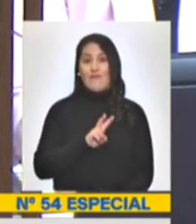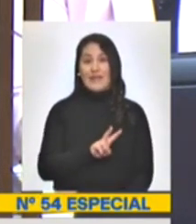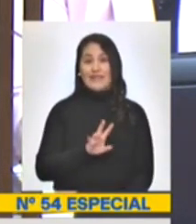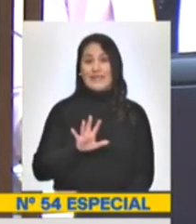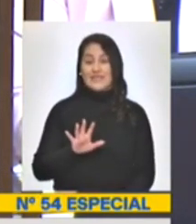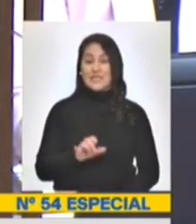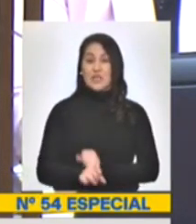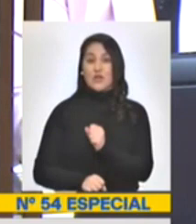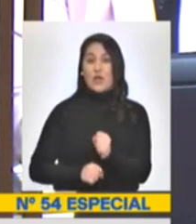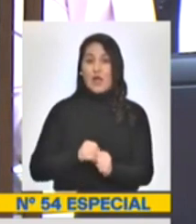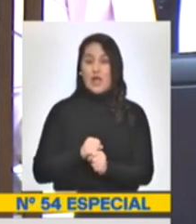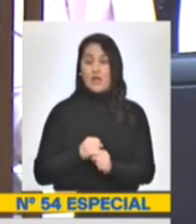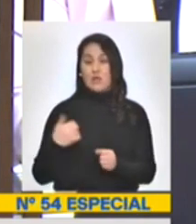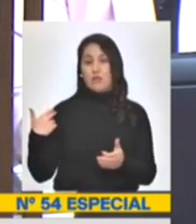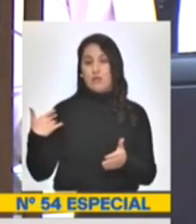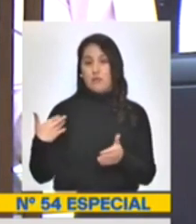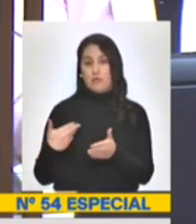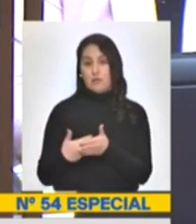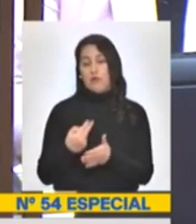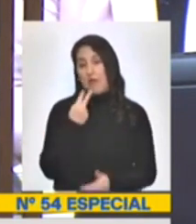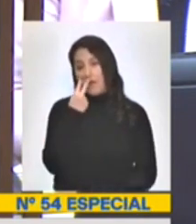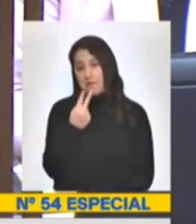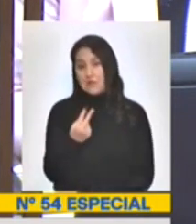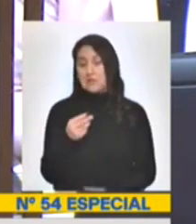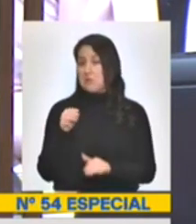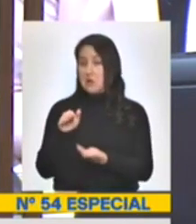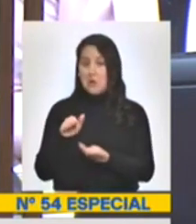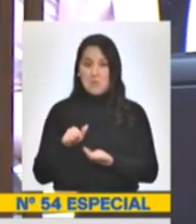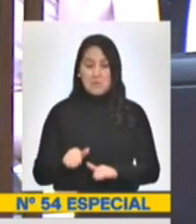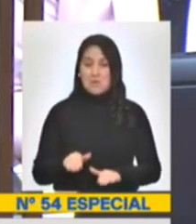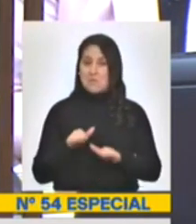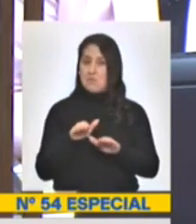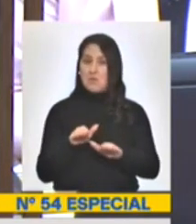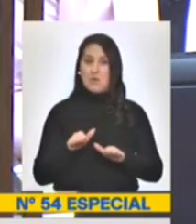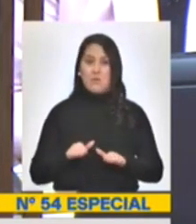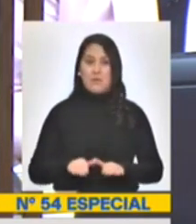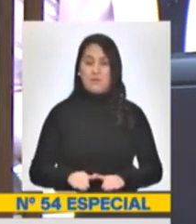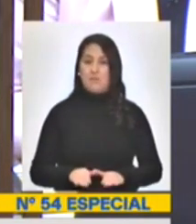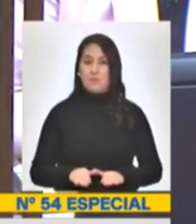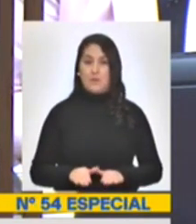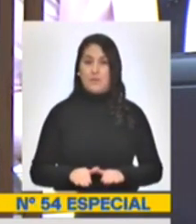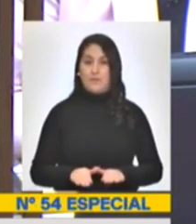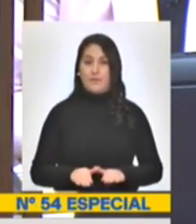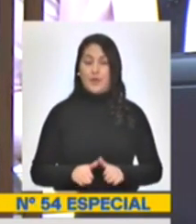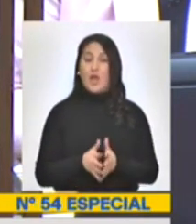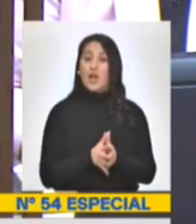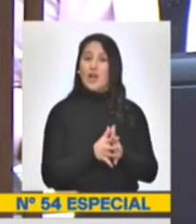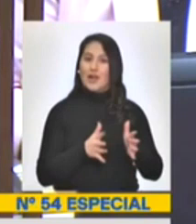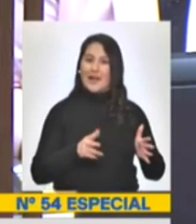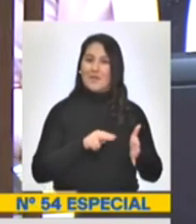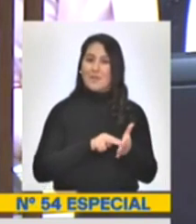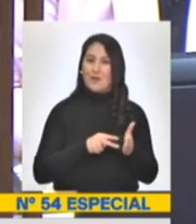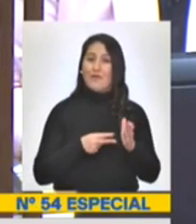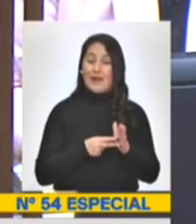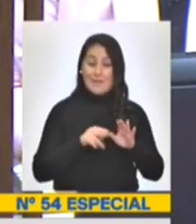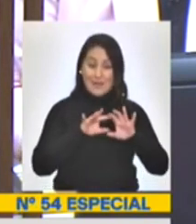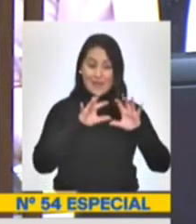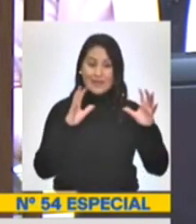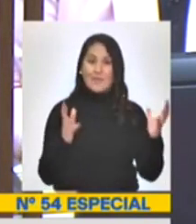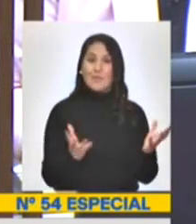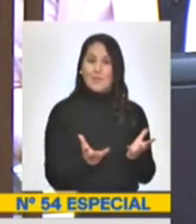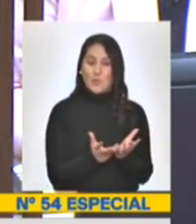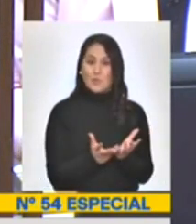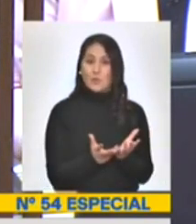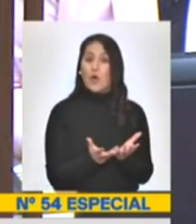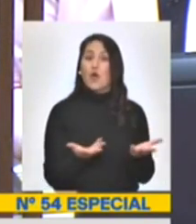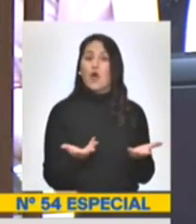visto lo mismo de siempre. Yo creo que los grandes conflictos en el mundo se